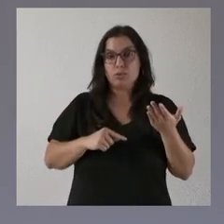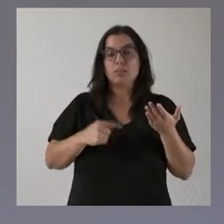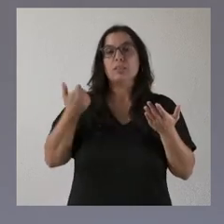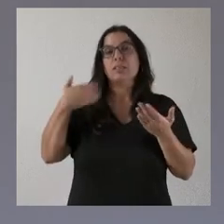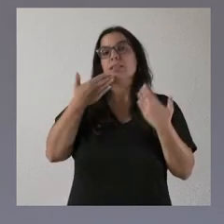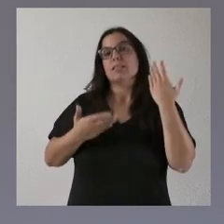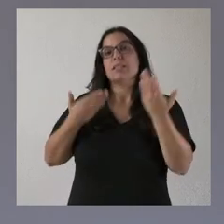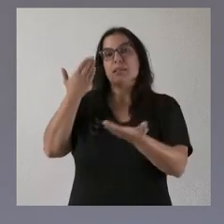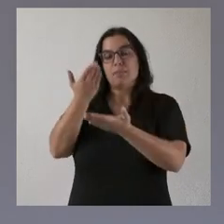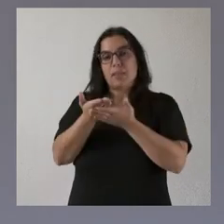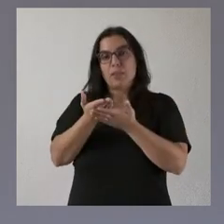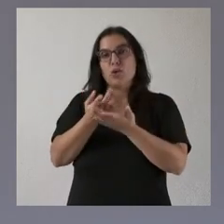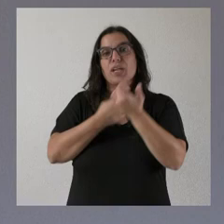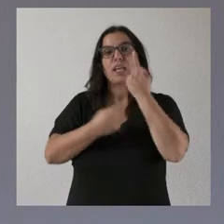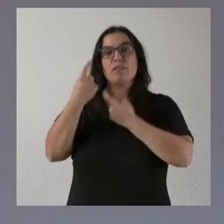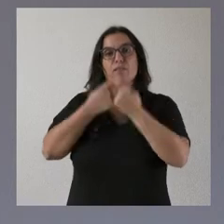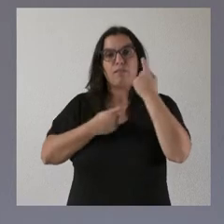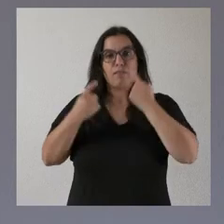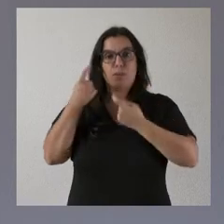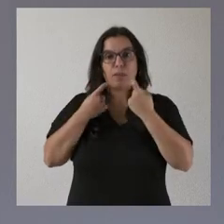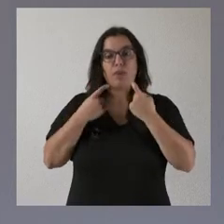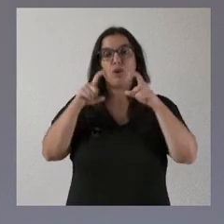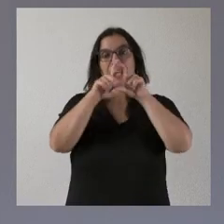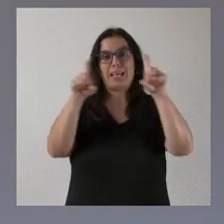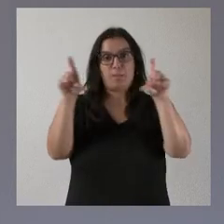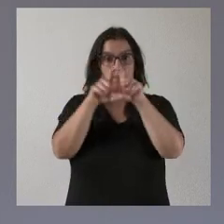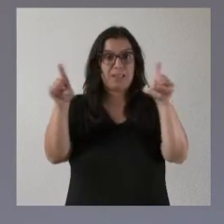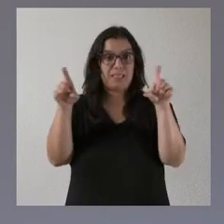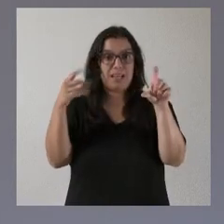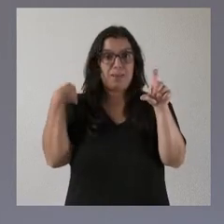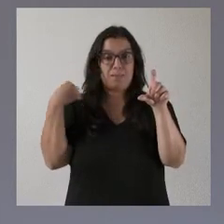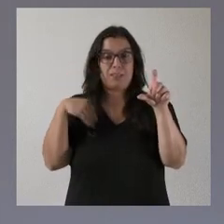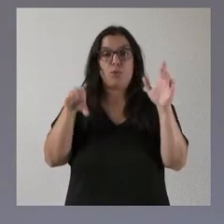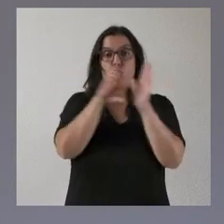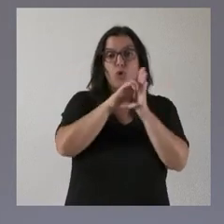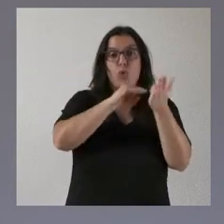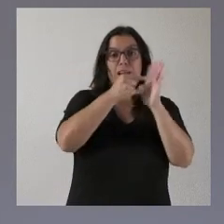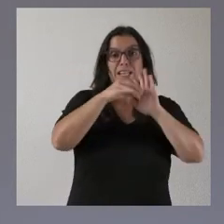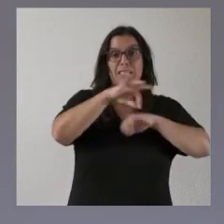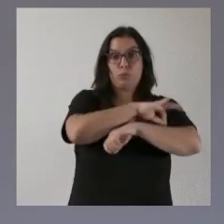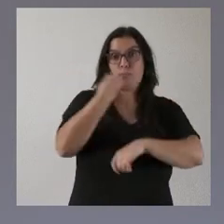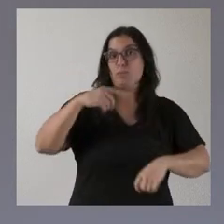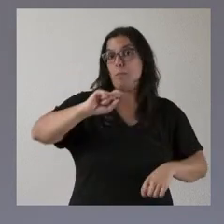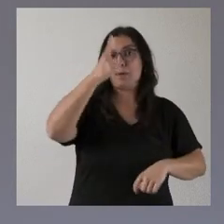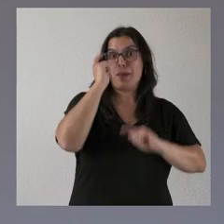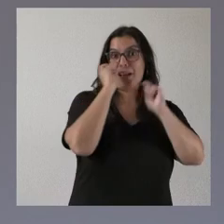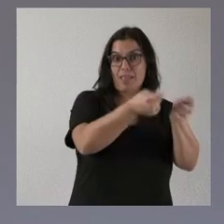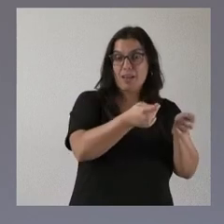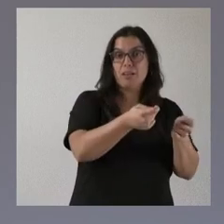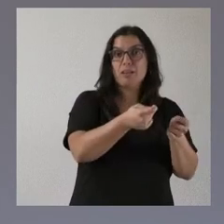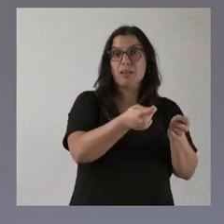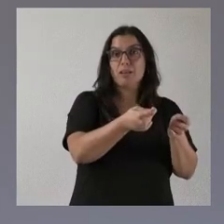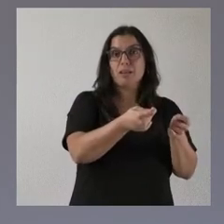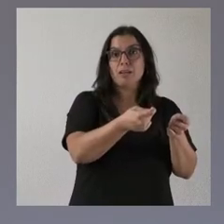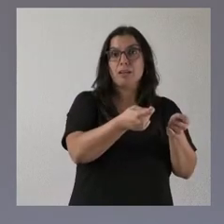solicitado información a la empresa código arquitectura que fue la primera adjudicataria ya que es lo